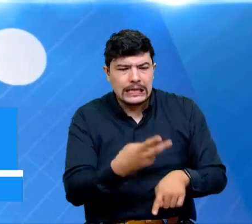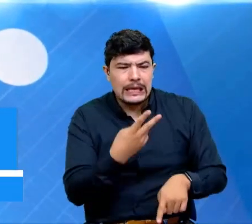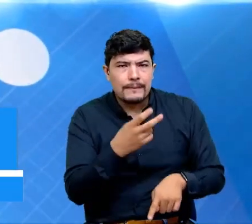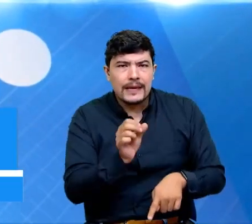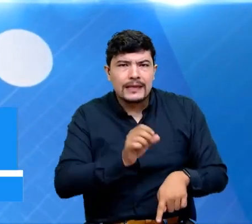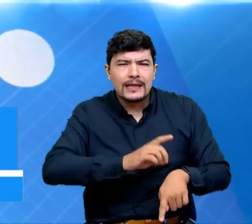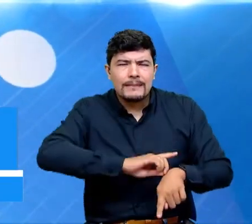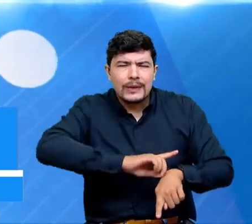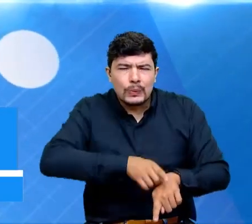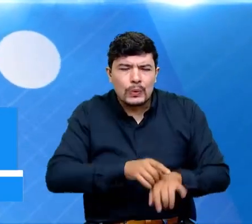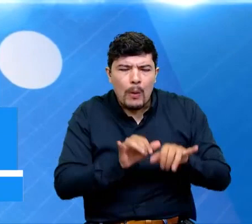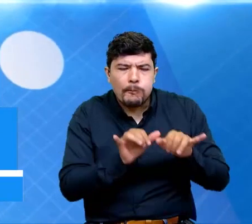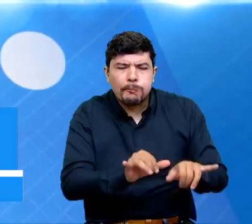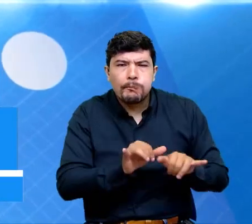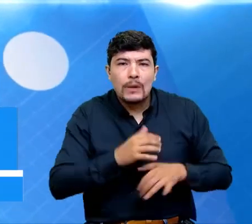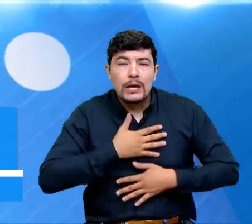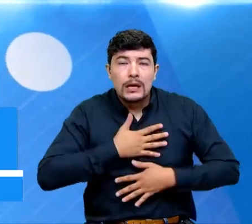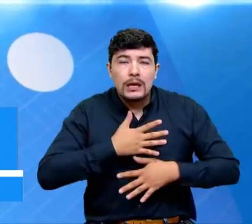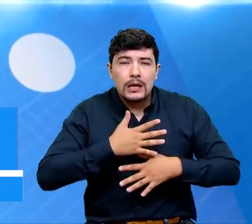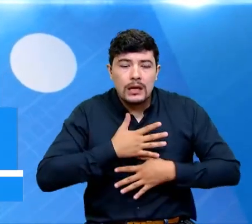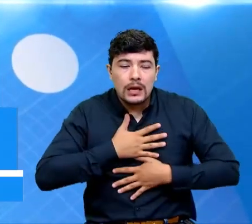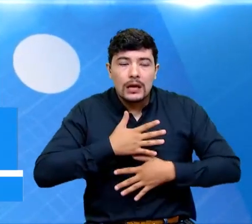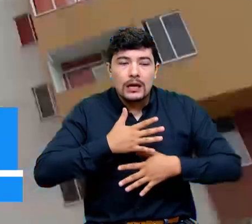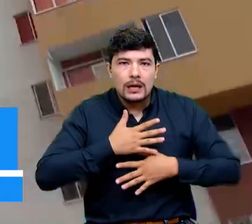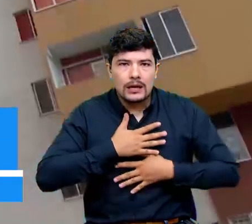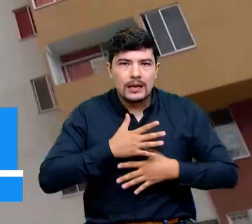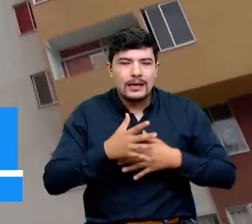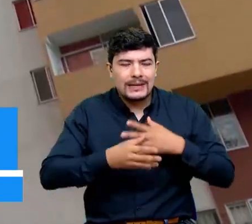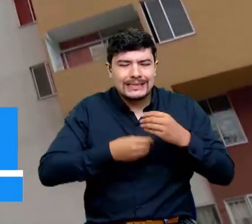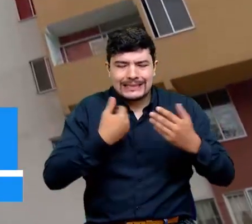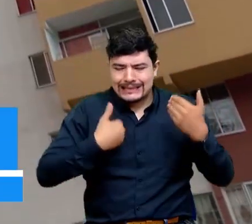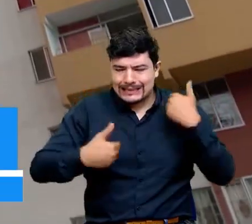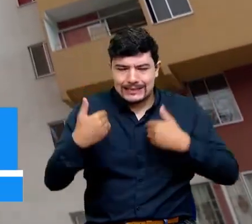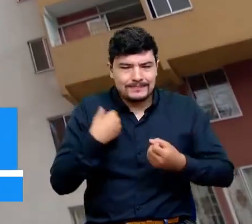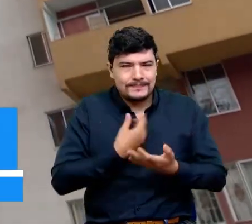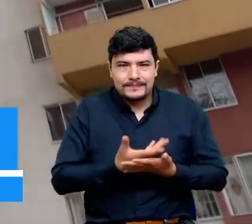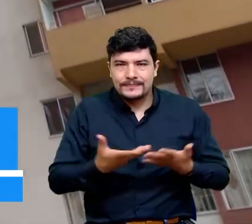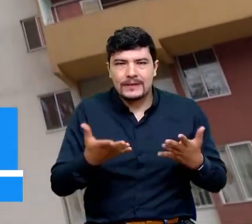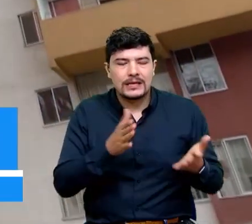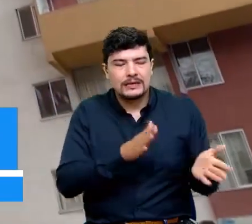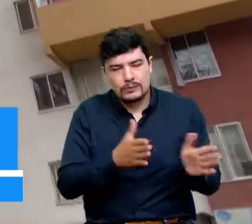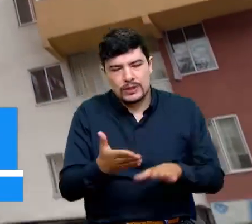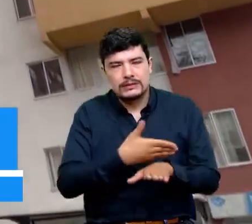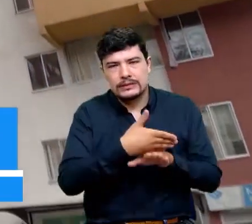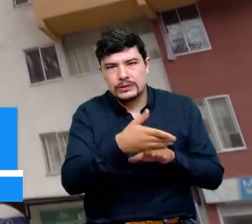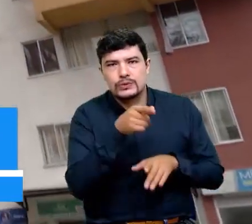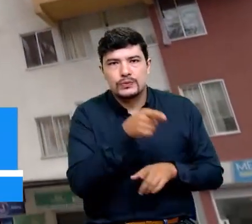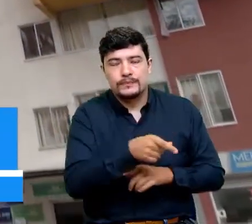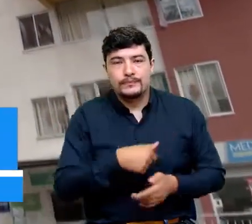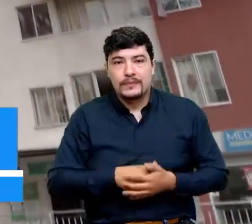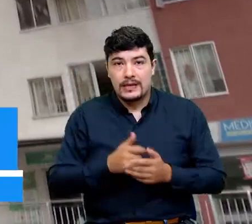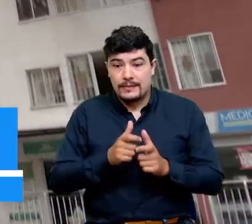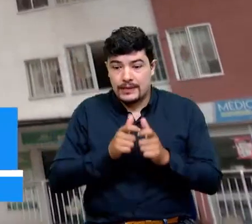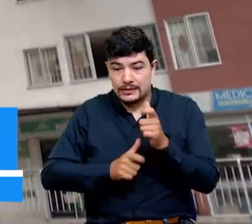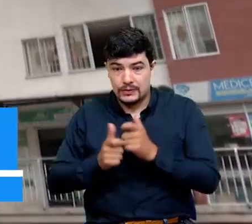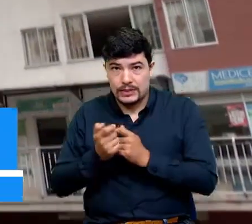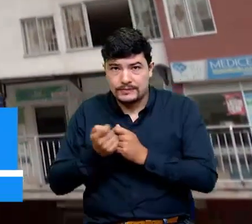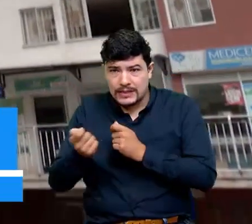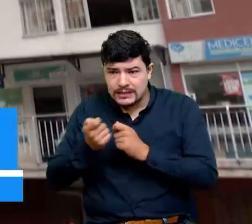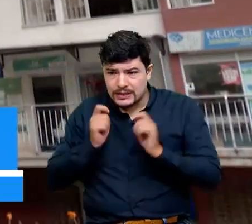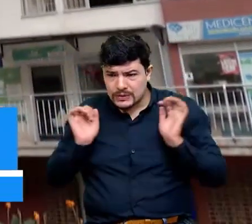respirar y con múltiples heridas antes de fallecer. Este es el testimonio de vecinos que conocieron las causas de